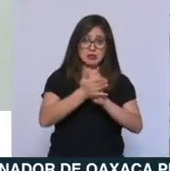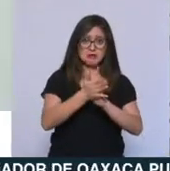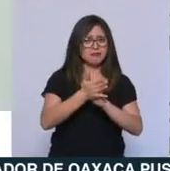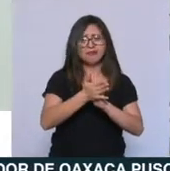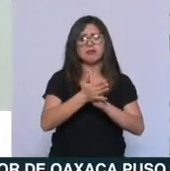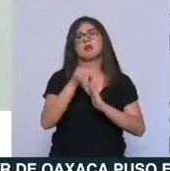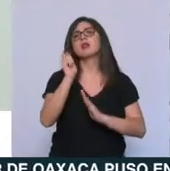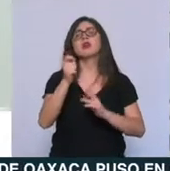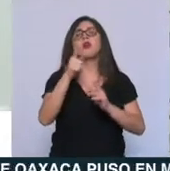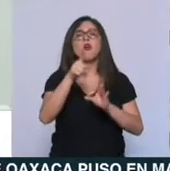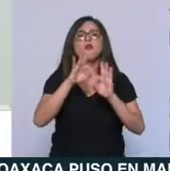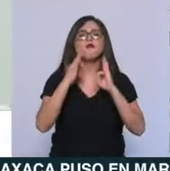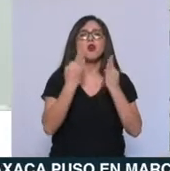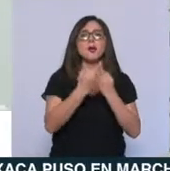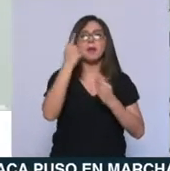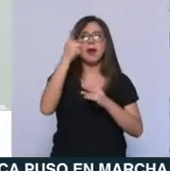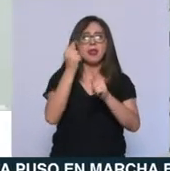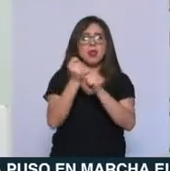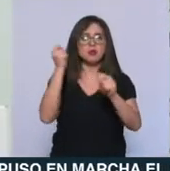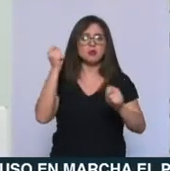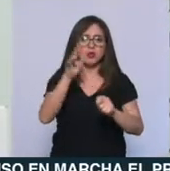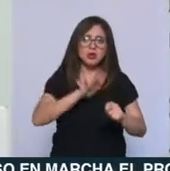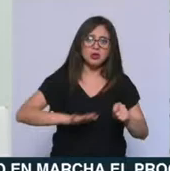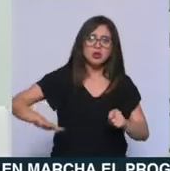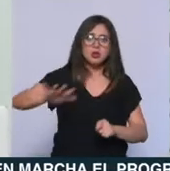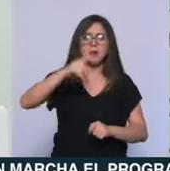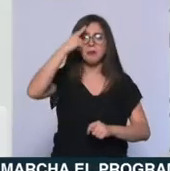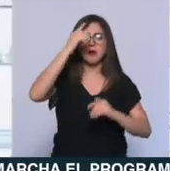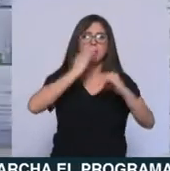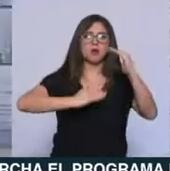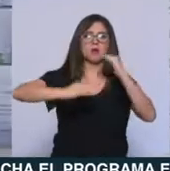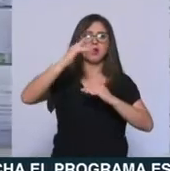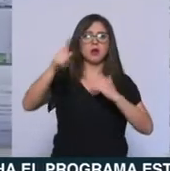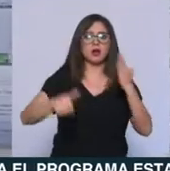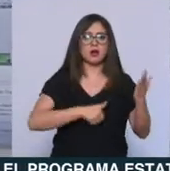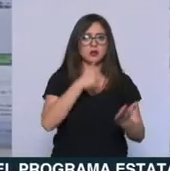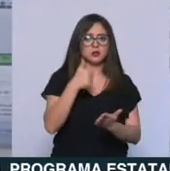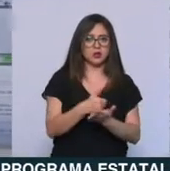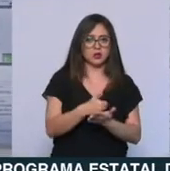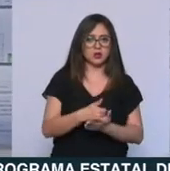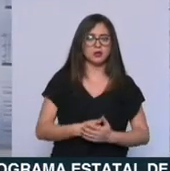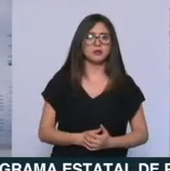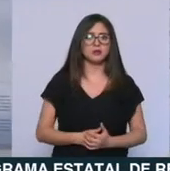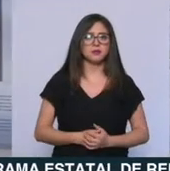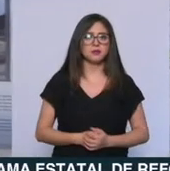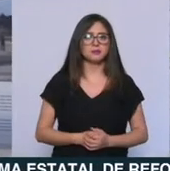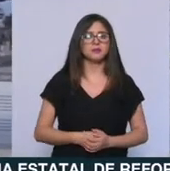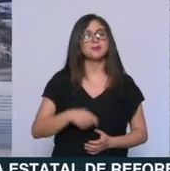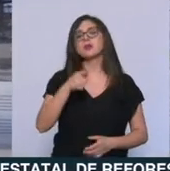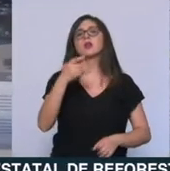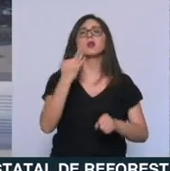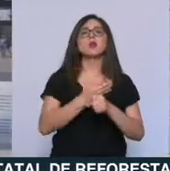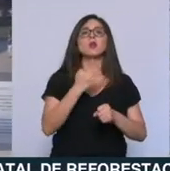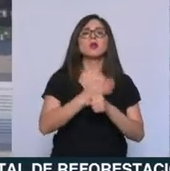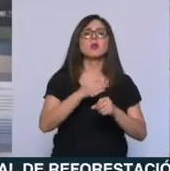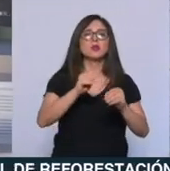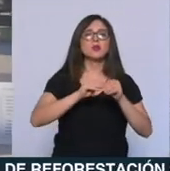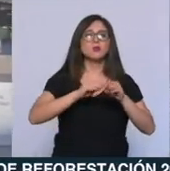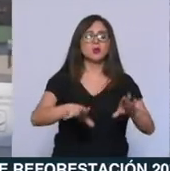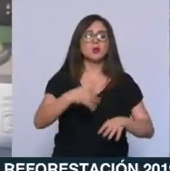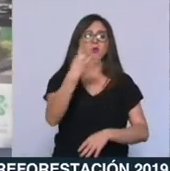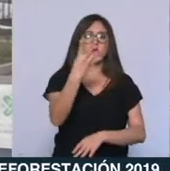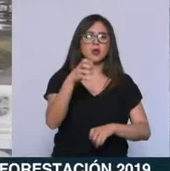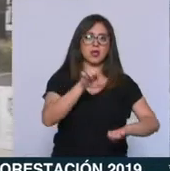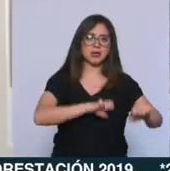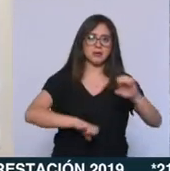público indispensable para las zonas altas de la ciudad. Fueron enviadas las invitaciones a 4 empresas